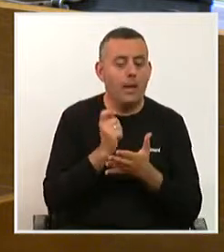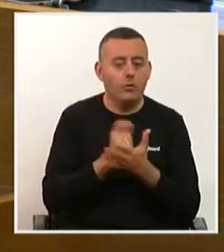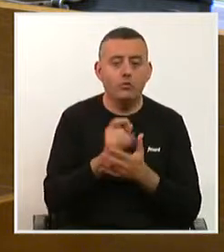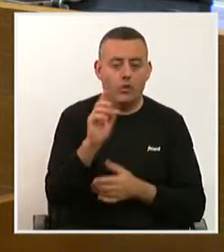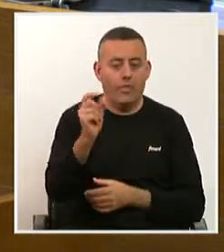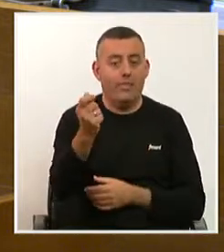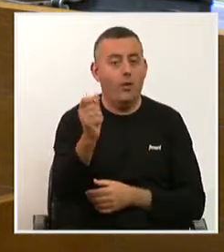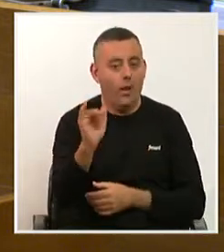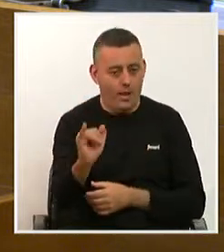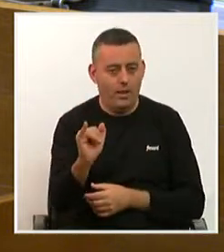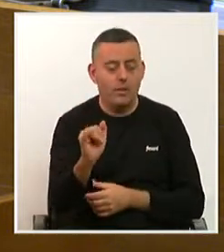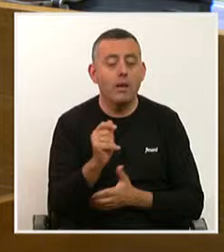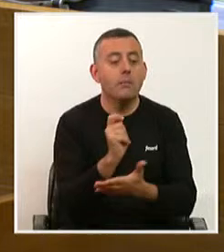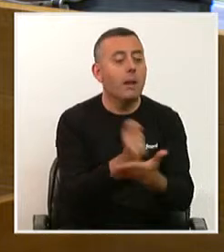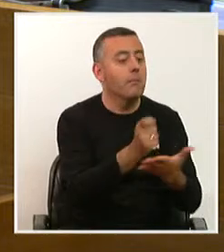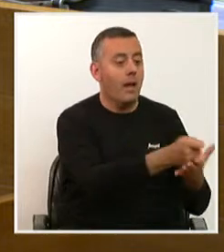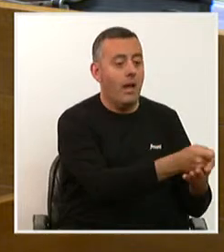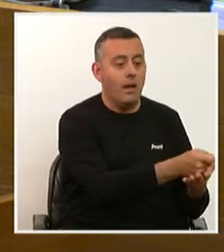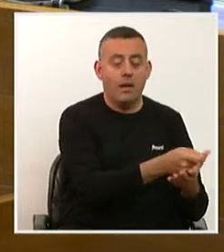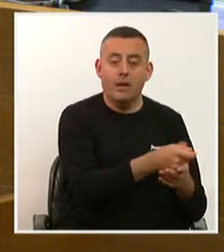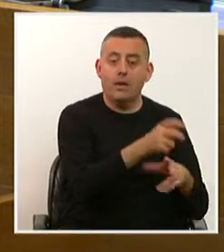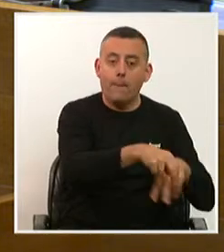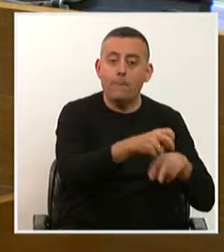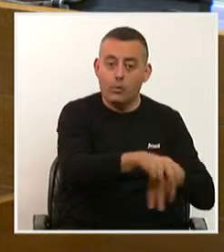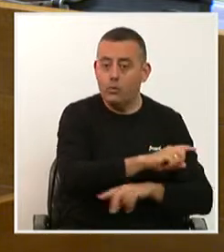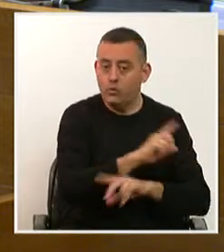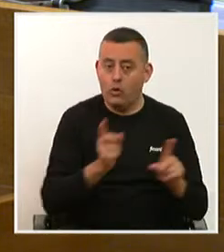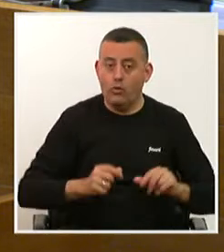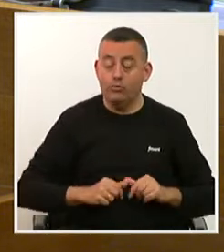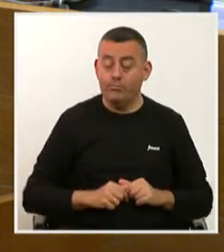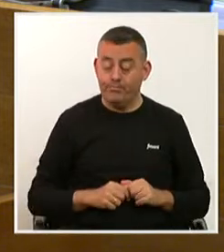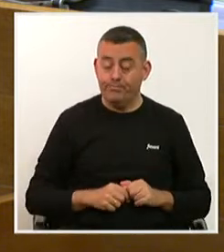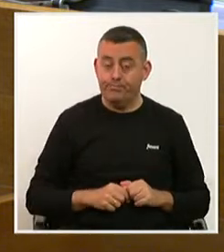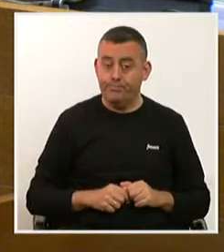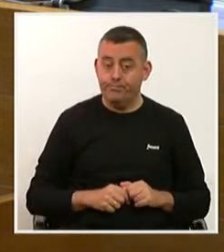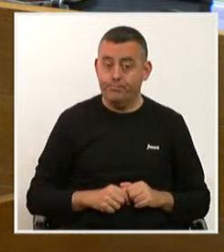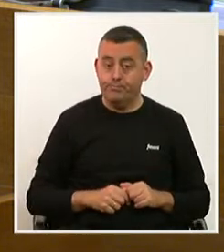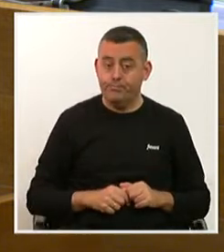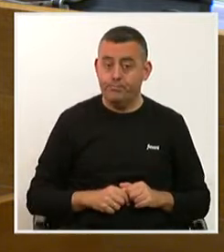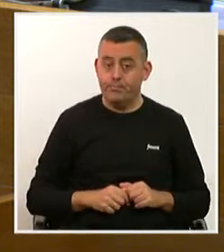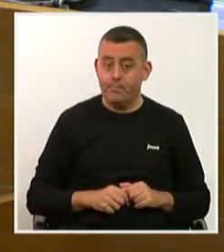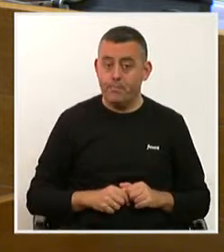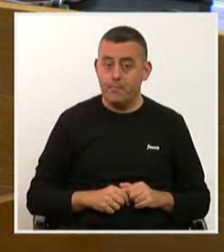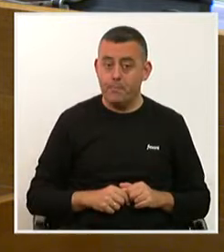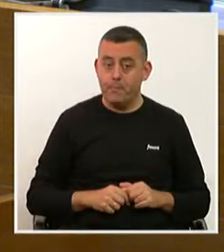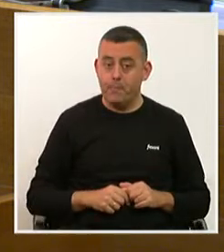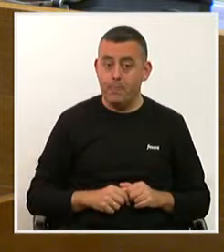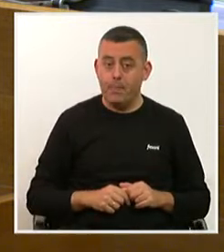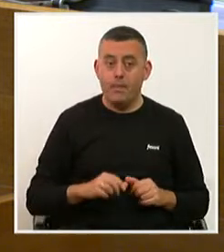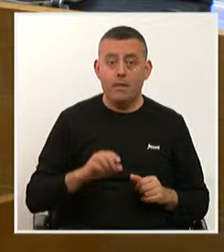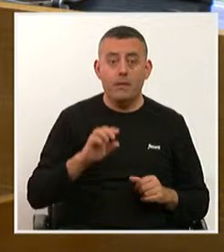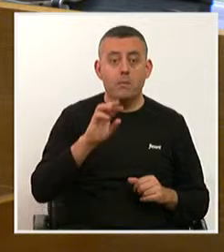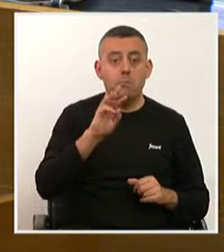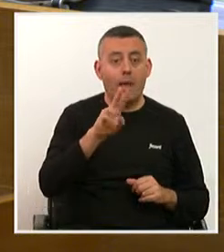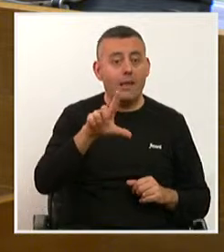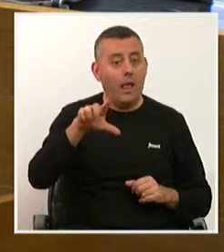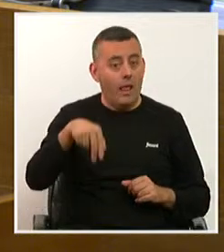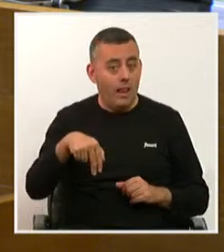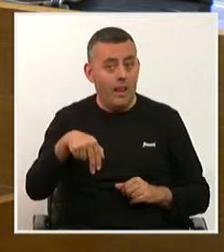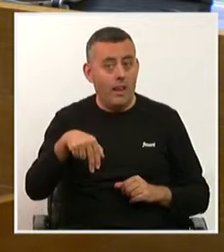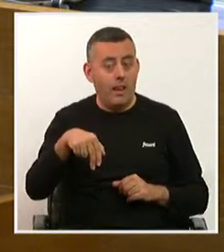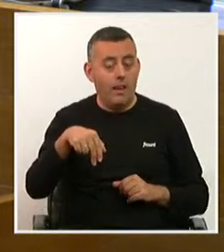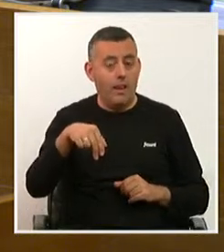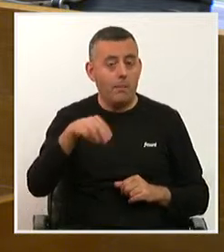dinero miren de verdad yo creo que usted no ha sido la penl que presentamos hoy aquí porque nosotros sí que